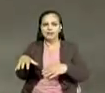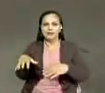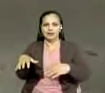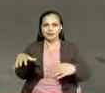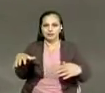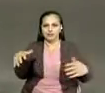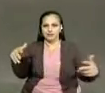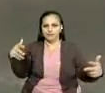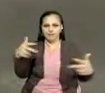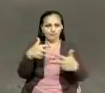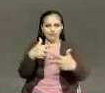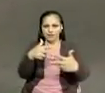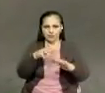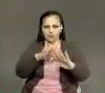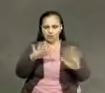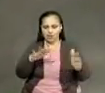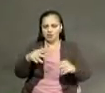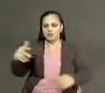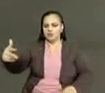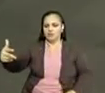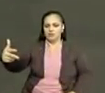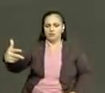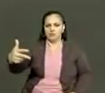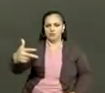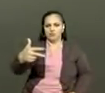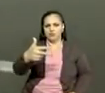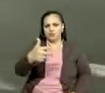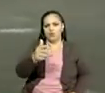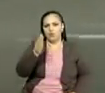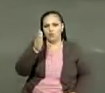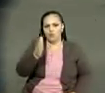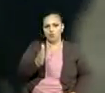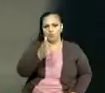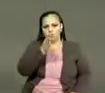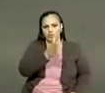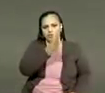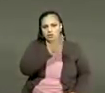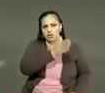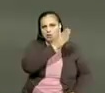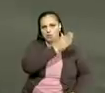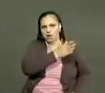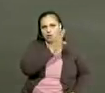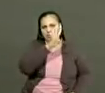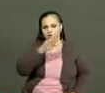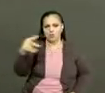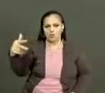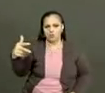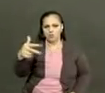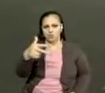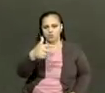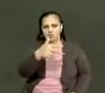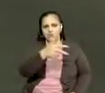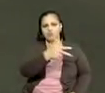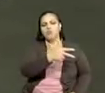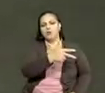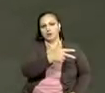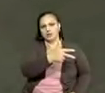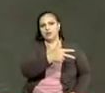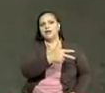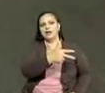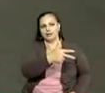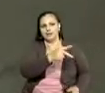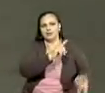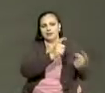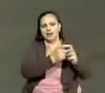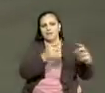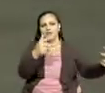ampliarnos un poco el tema y sobre todo detallarnos por qué se genera este cambio, estamos ya con el arquitecto Granda de la Autoridad de